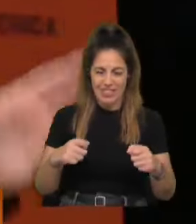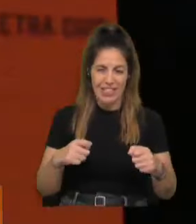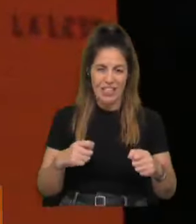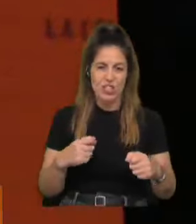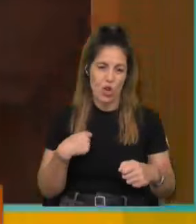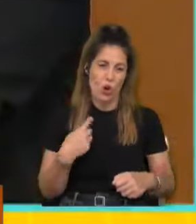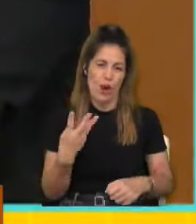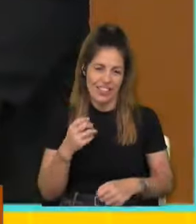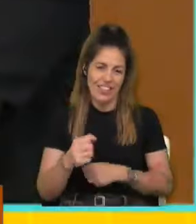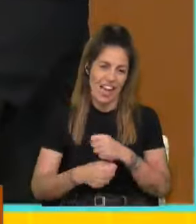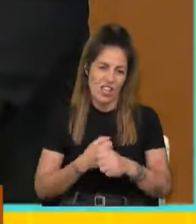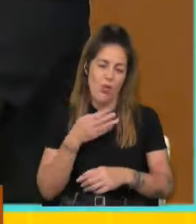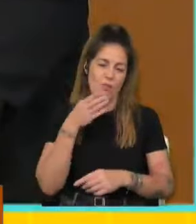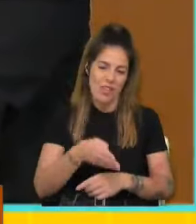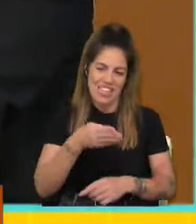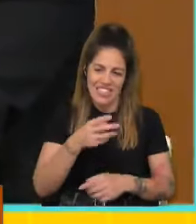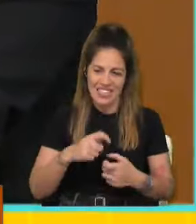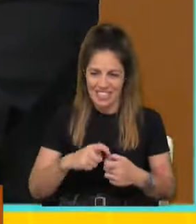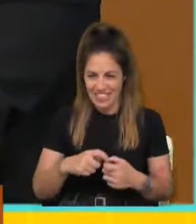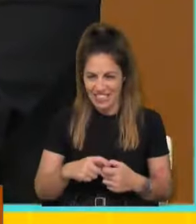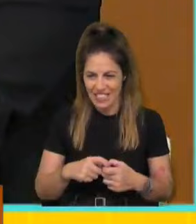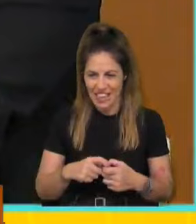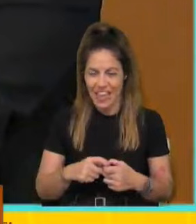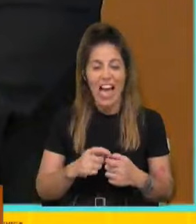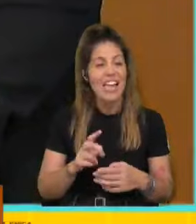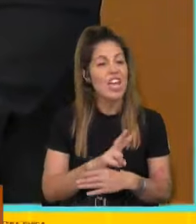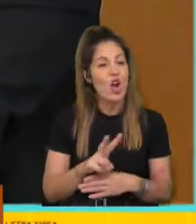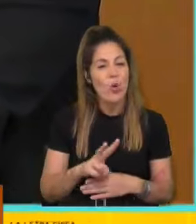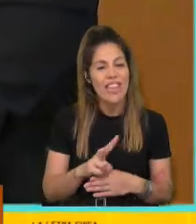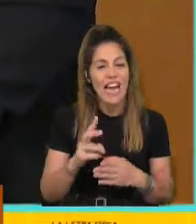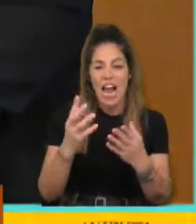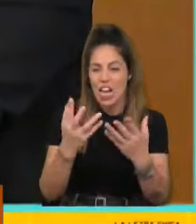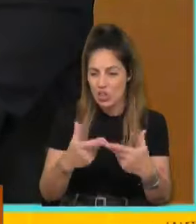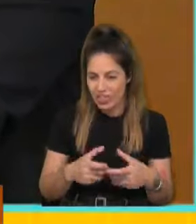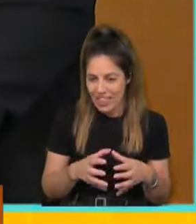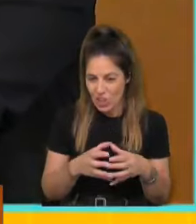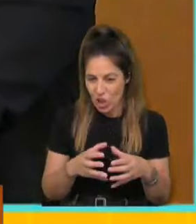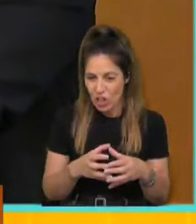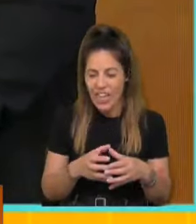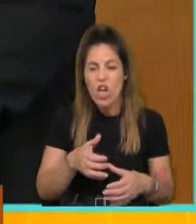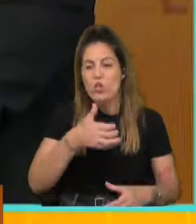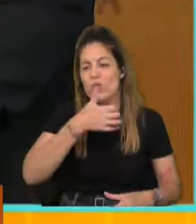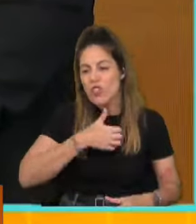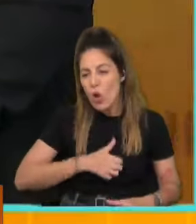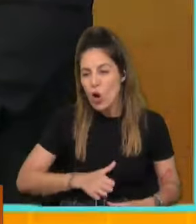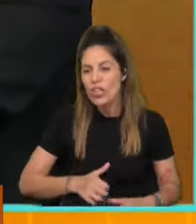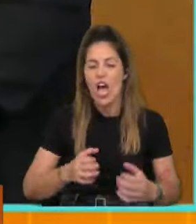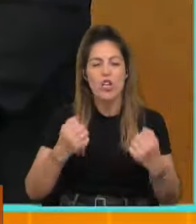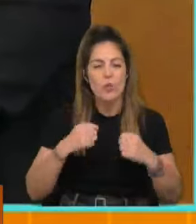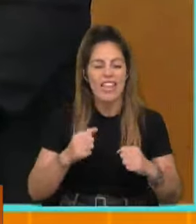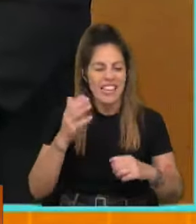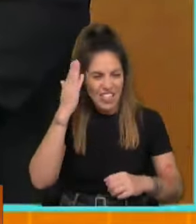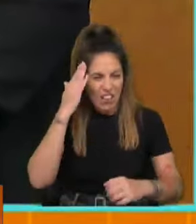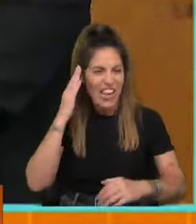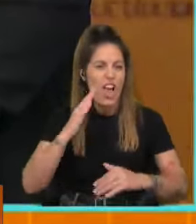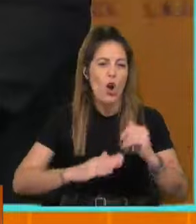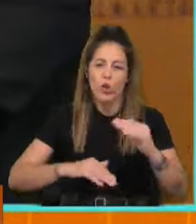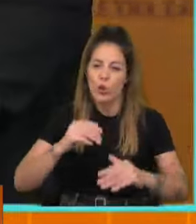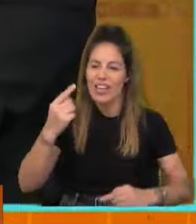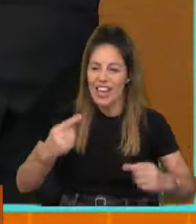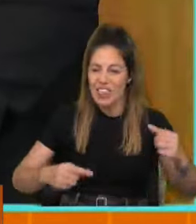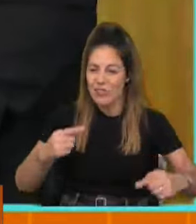militancia sindical hay que cuidar mucho a las organizaciones su historia sus prácticas y sobre todo saber construir en la diversidad que